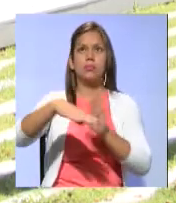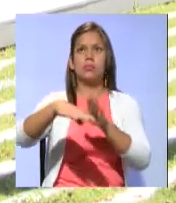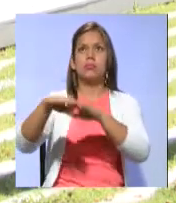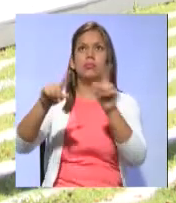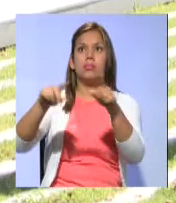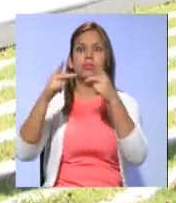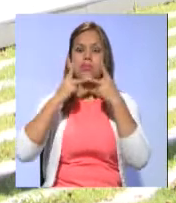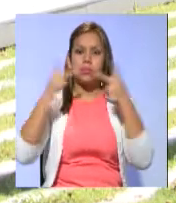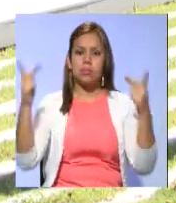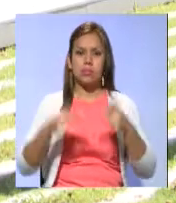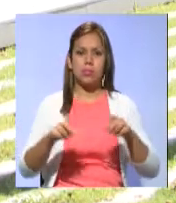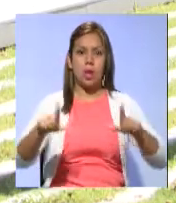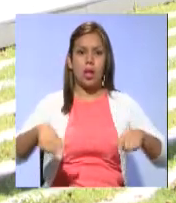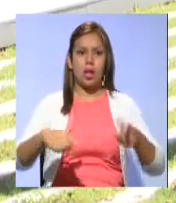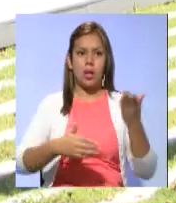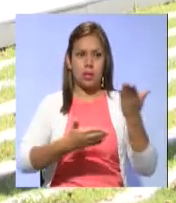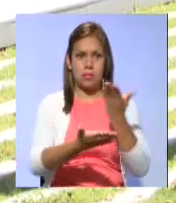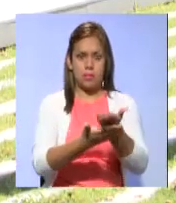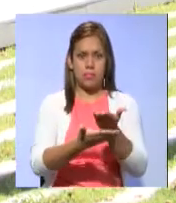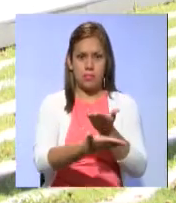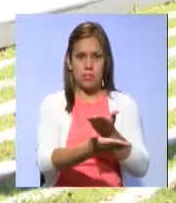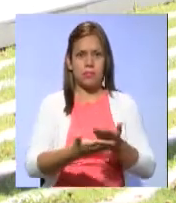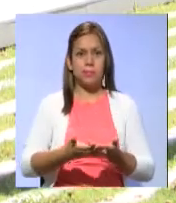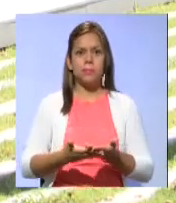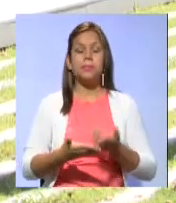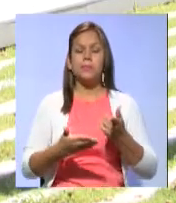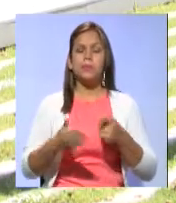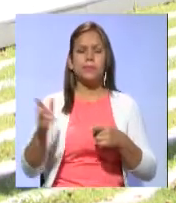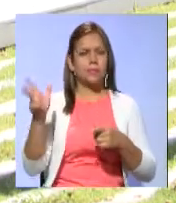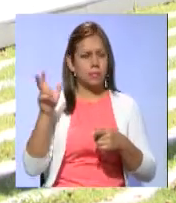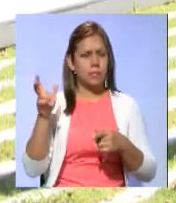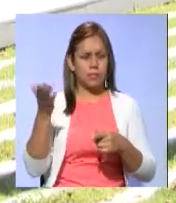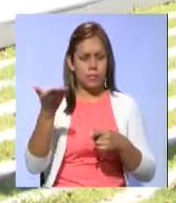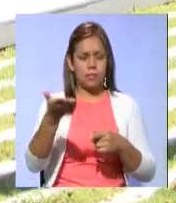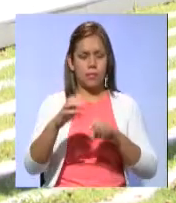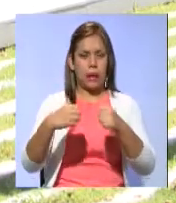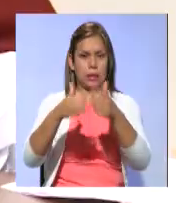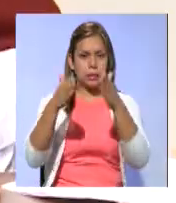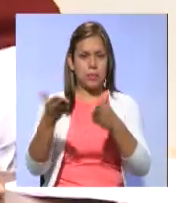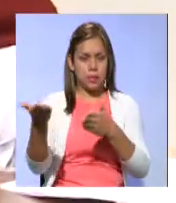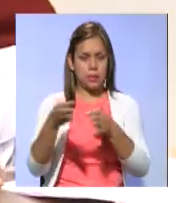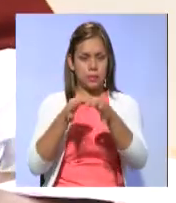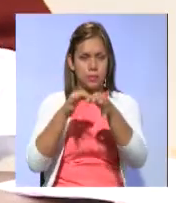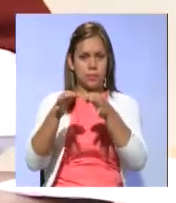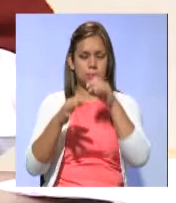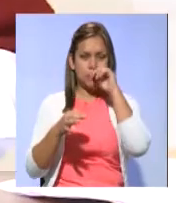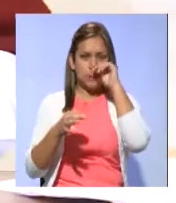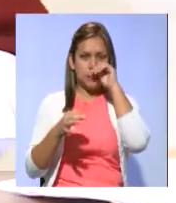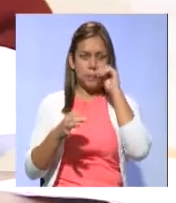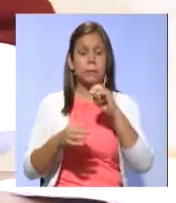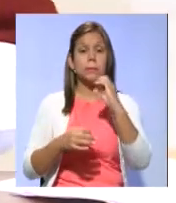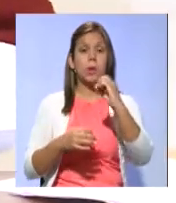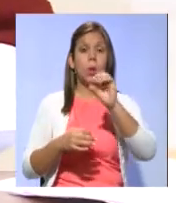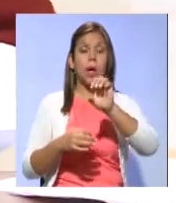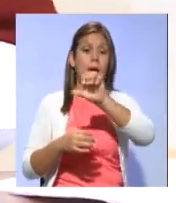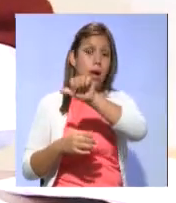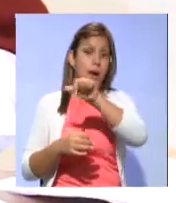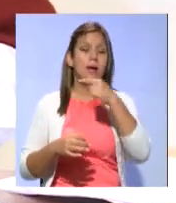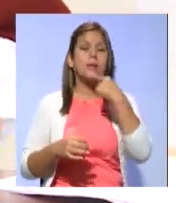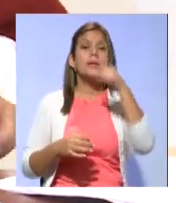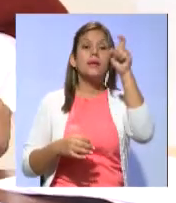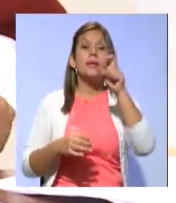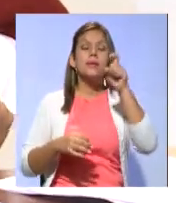popular de iniciativa del gobierno nacional. Veamos y escuchemos qué dijo el legislador. La OEA debería